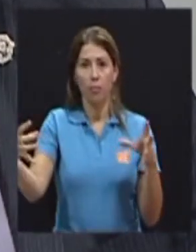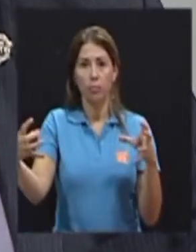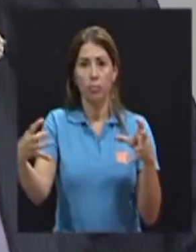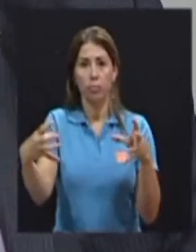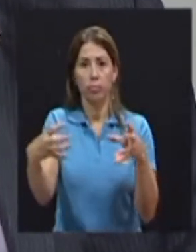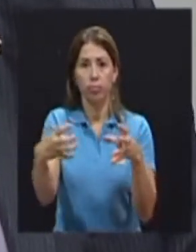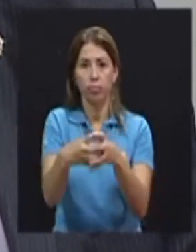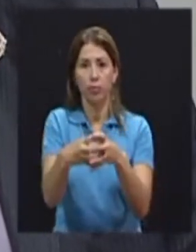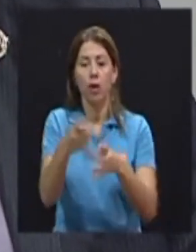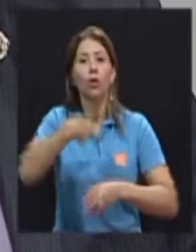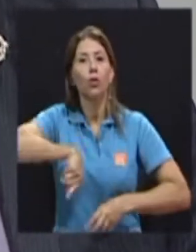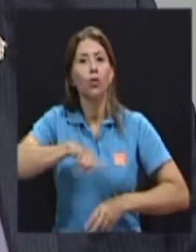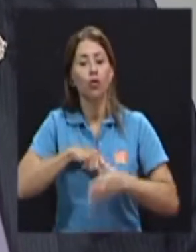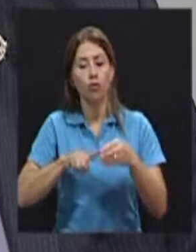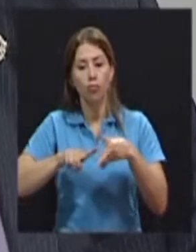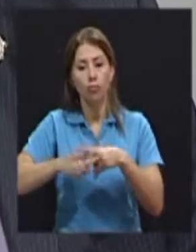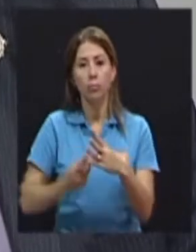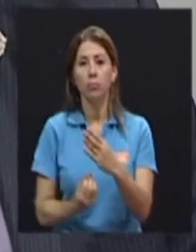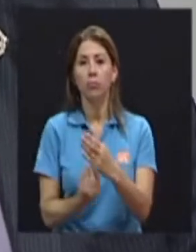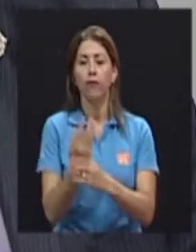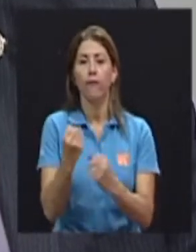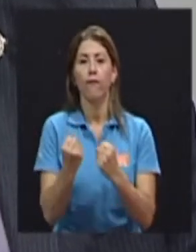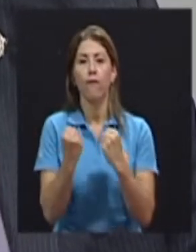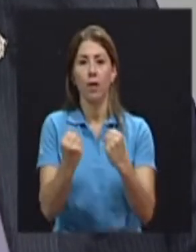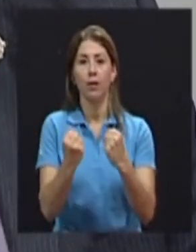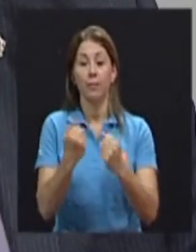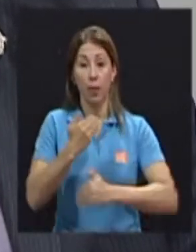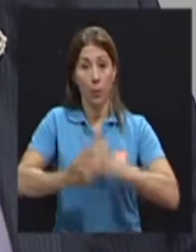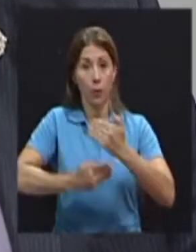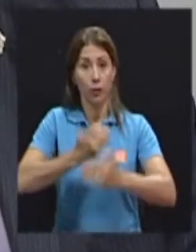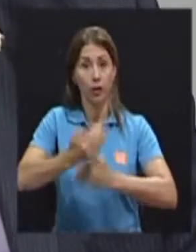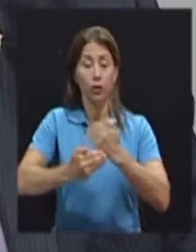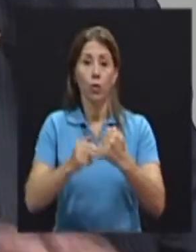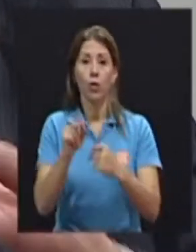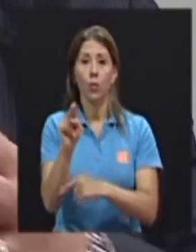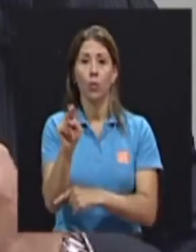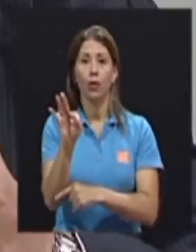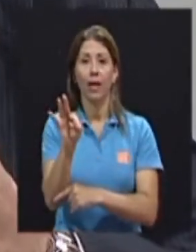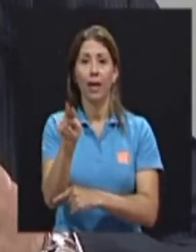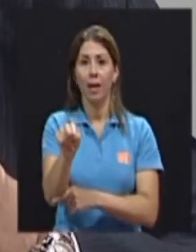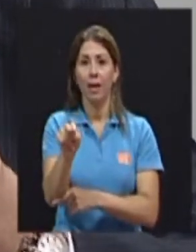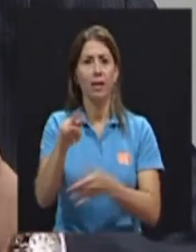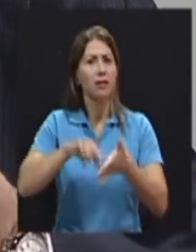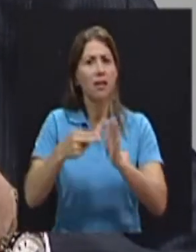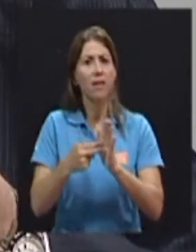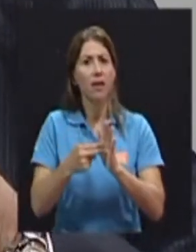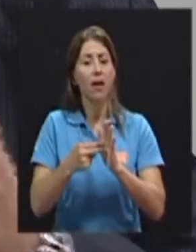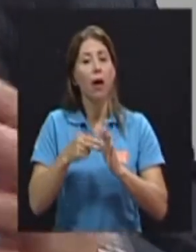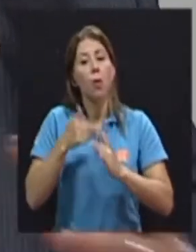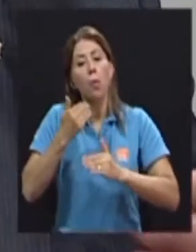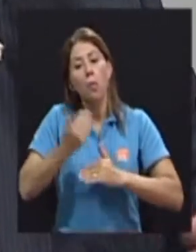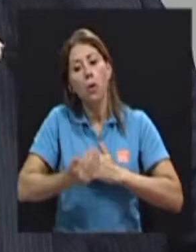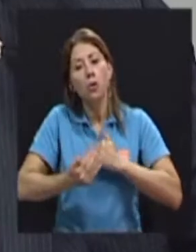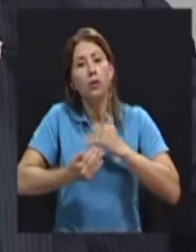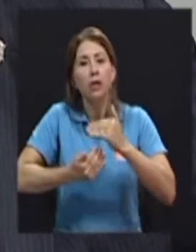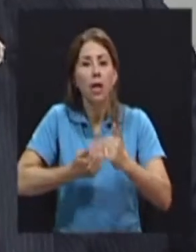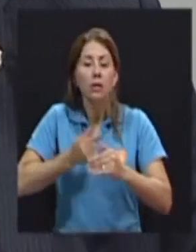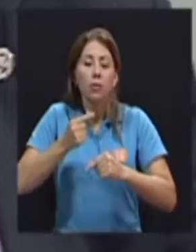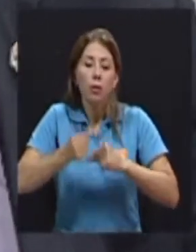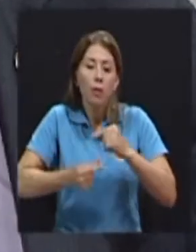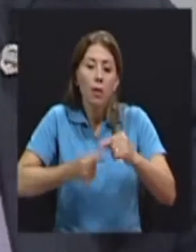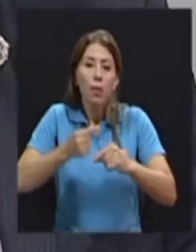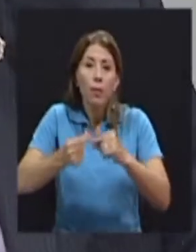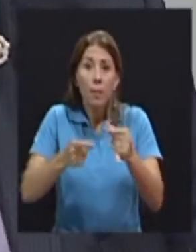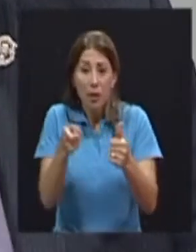de regionalización de la Universidad Técnica Nacional no es un proceso en el que paulatinamente hayamos salido de una sede central para ir